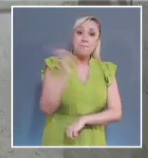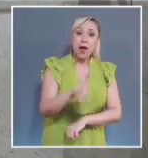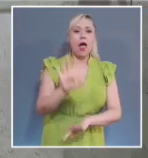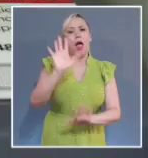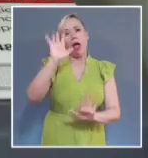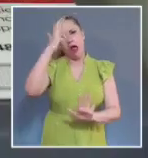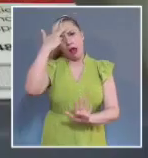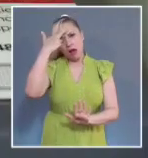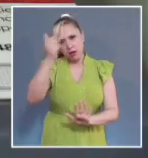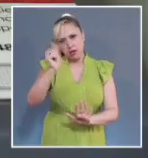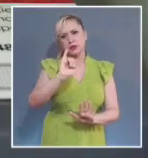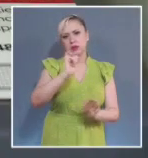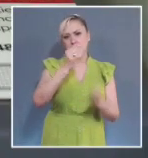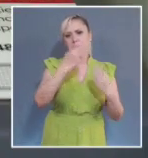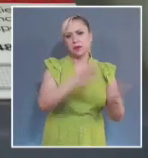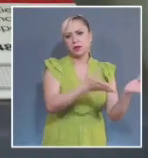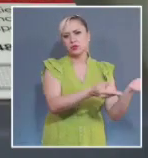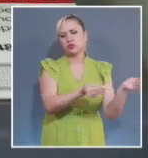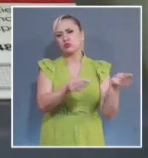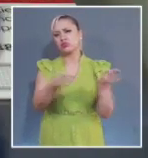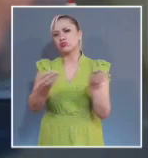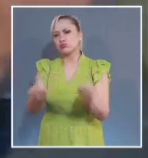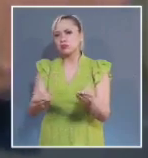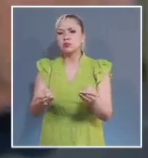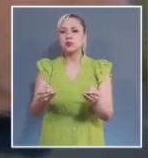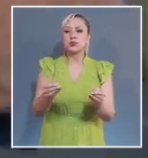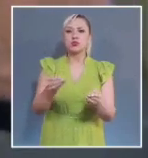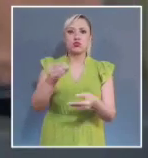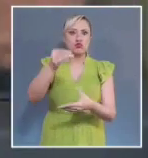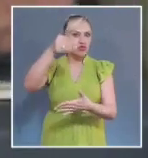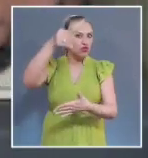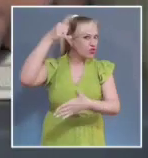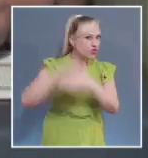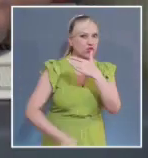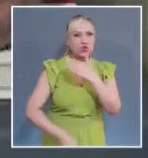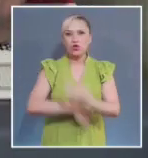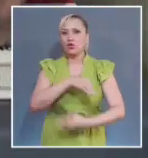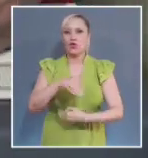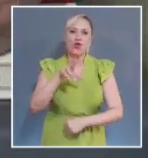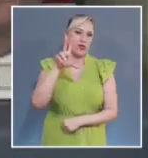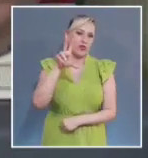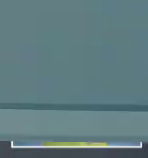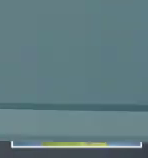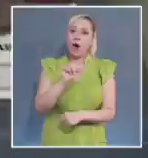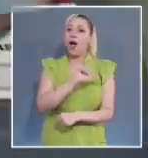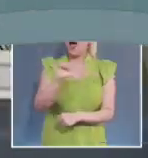y permite determinar si dicha intromisión se encuentra justificada.